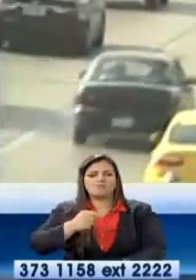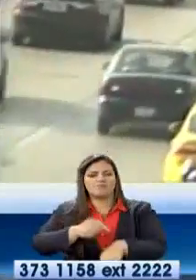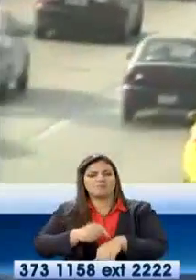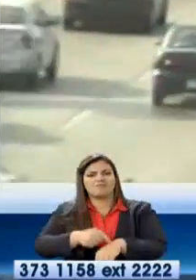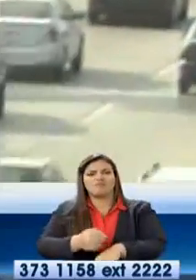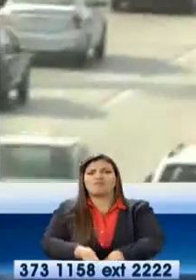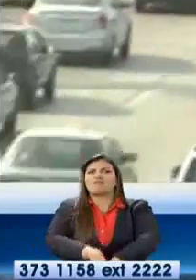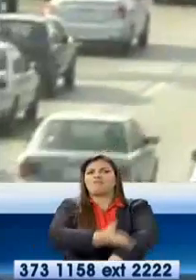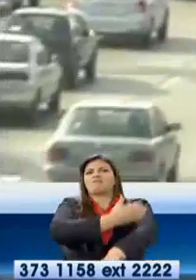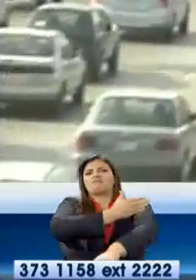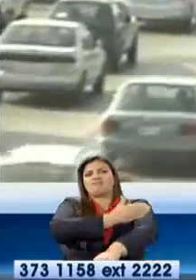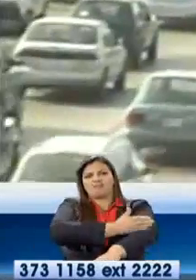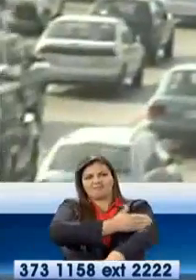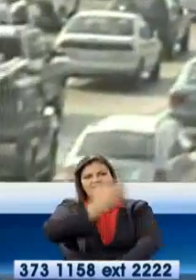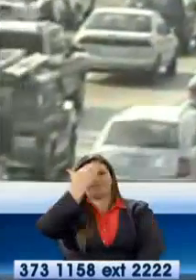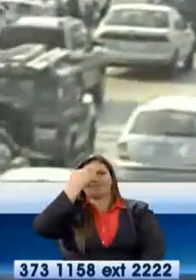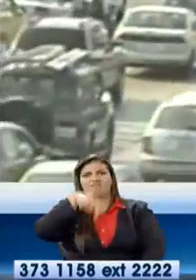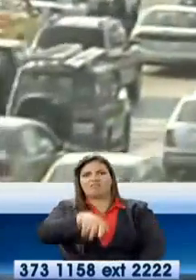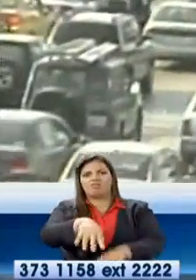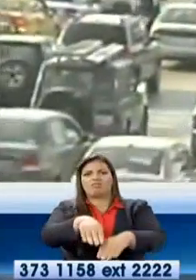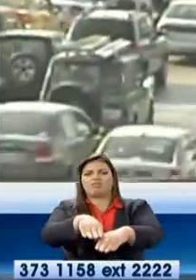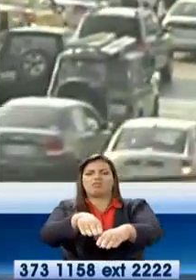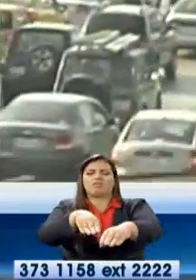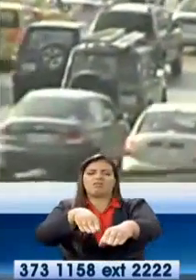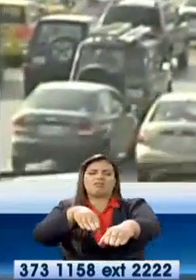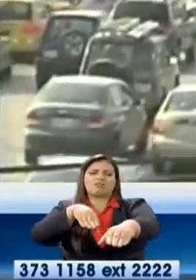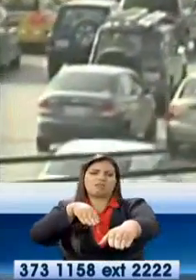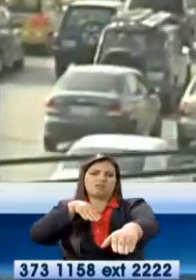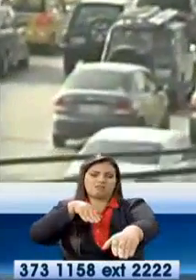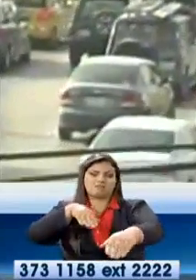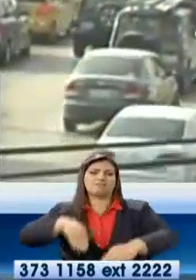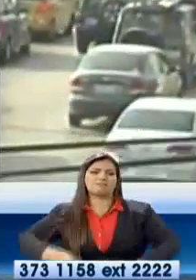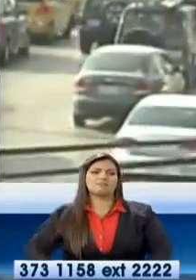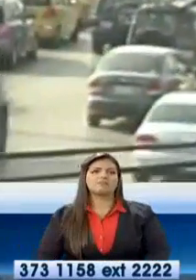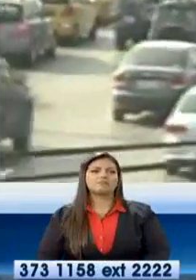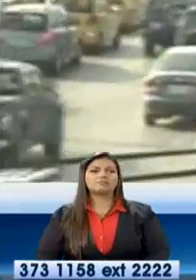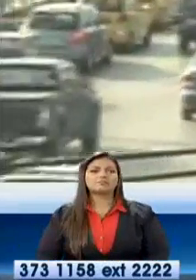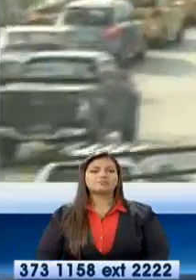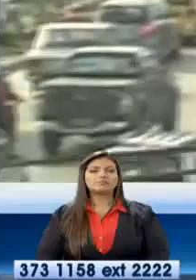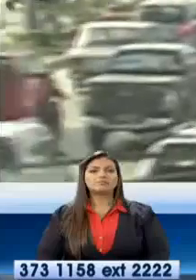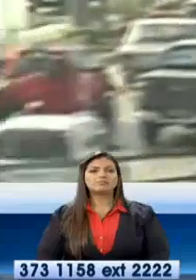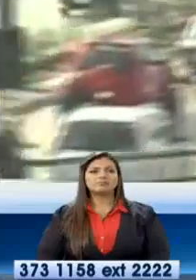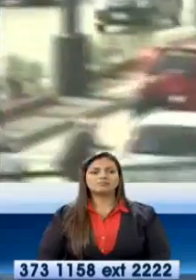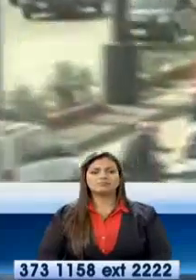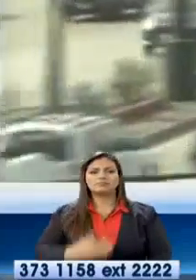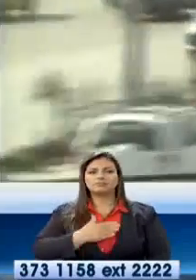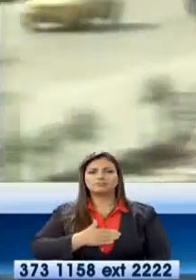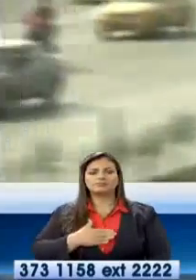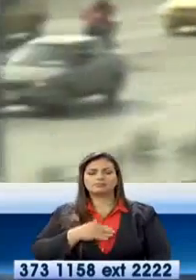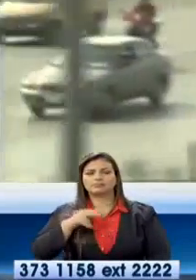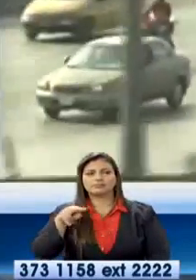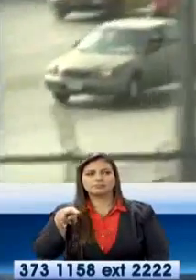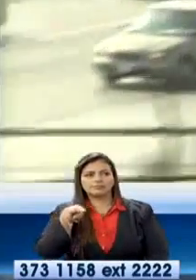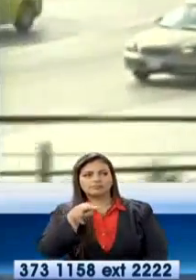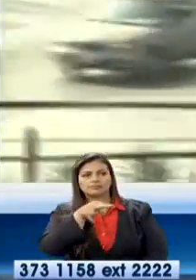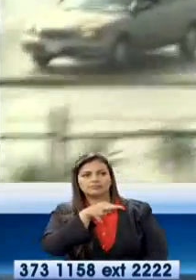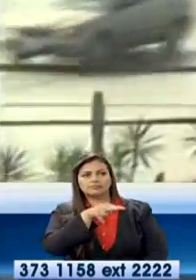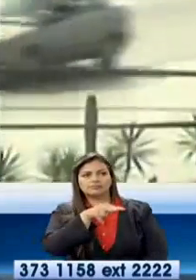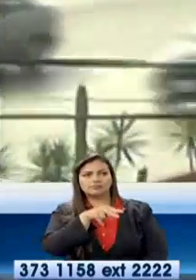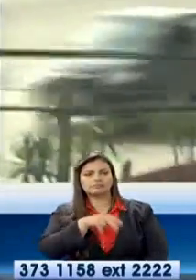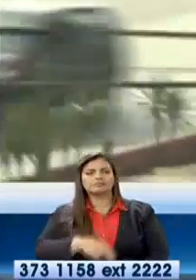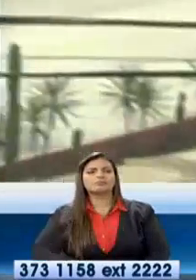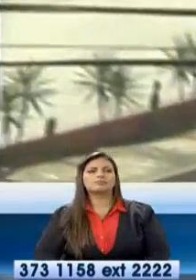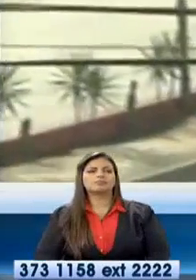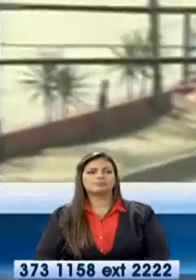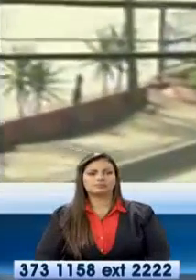otra vía alterna. Hemos conversado con los conductores, mire acá del lado izquierdo al Fernando, vemos como los carros ahí ya definitivamente